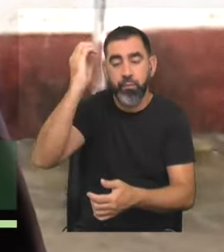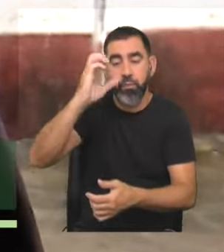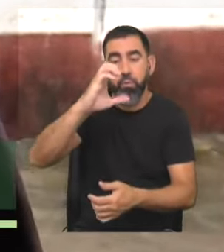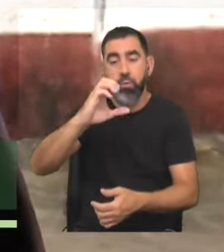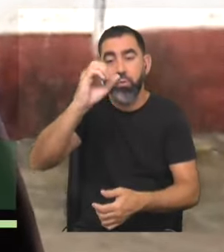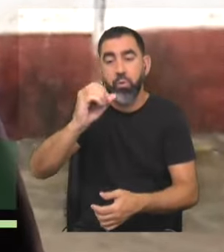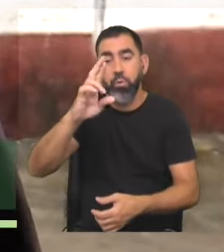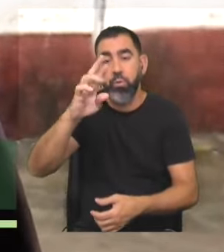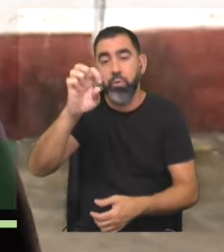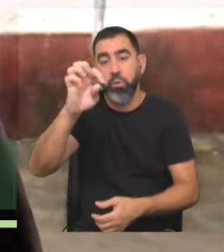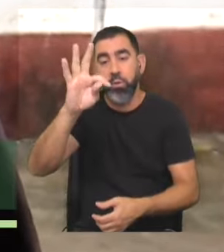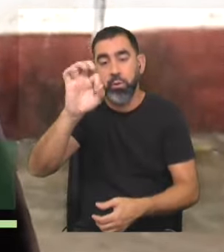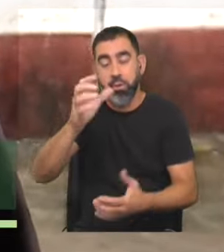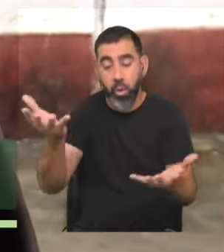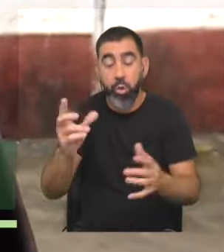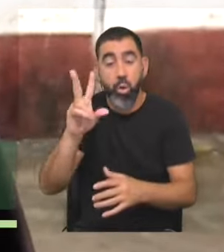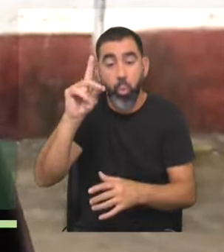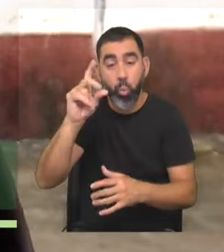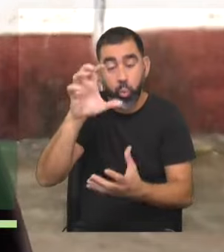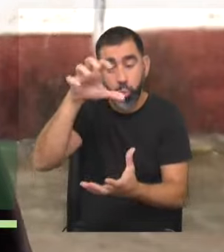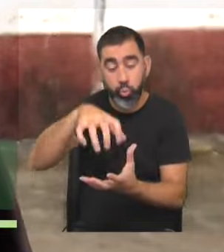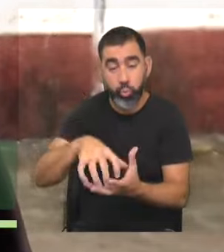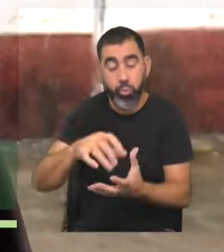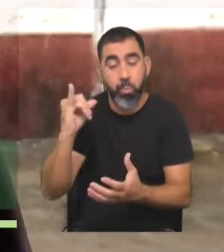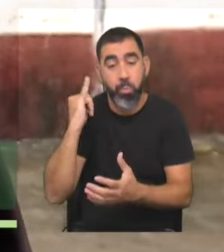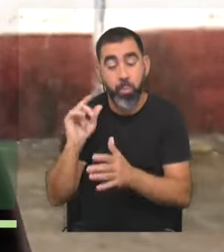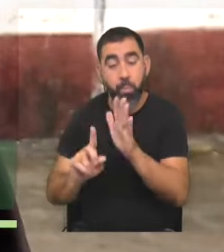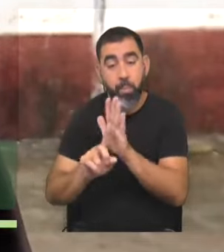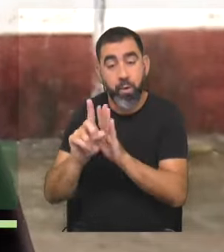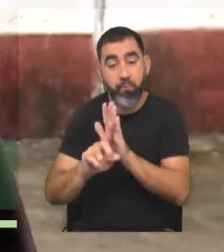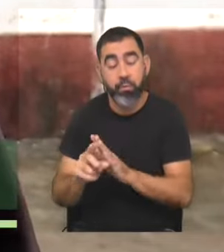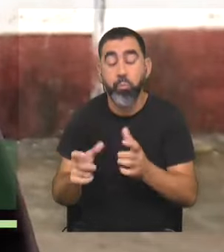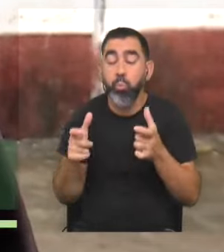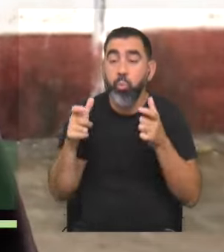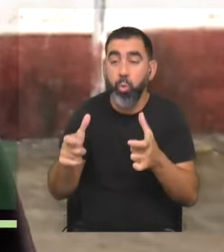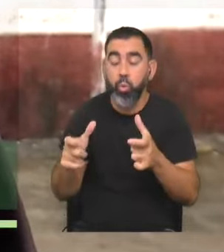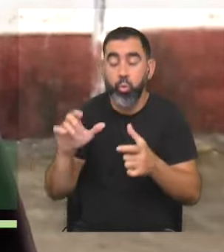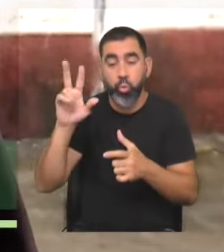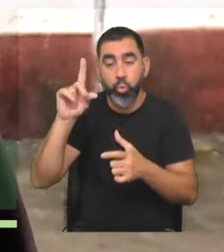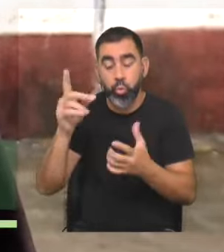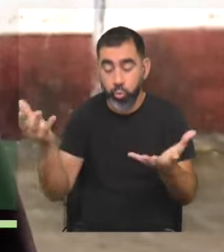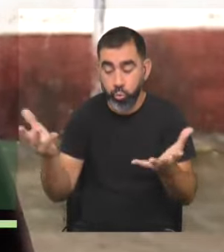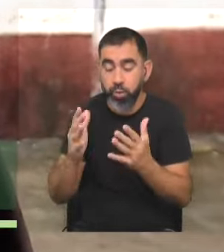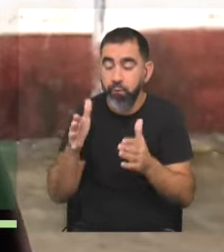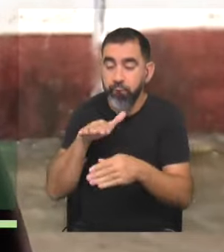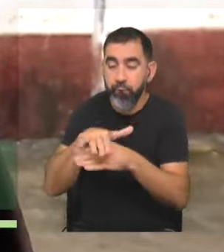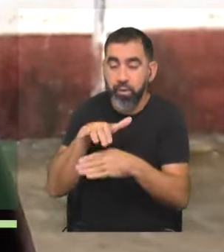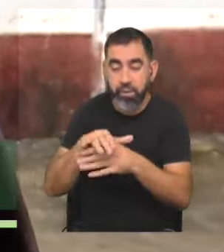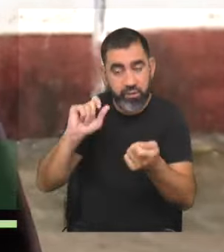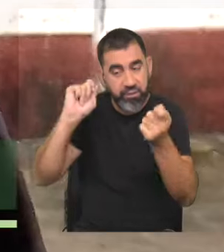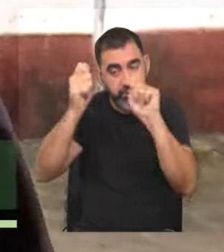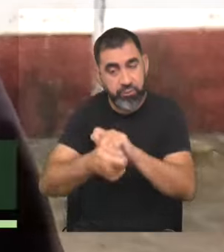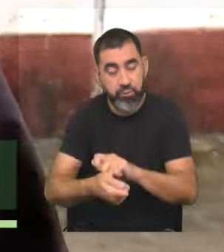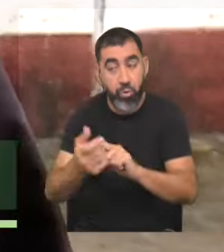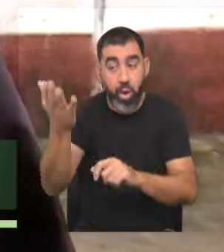Cortés que hoy es la utu la escuela técnica de utu de malvín Norte por suerte nosotros aplaudimos eso esa esa transformación de